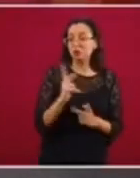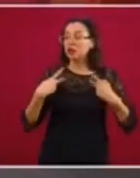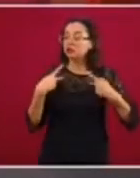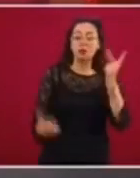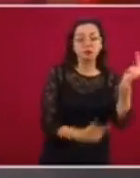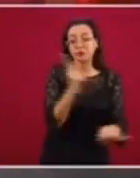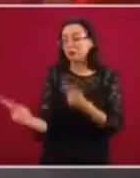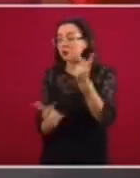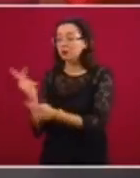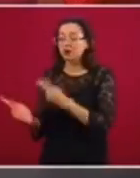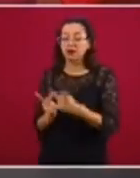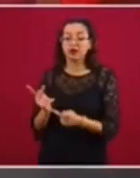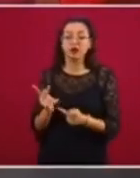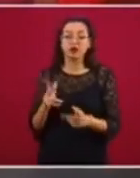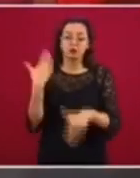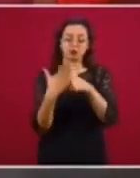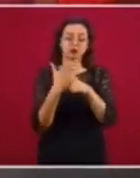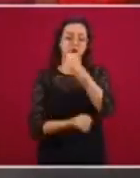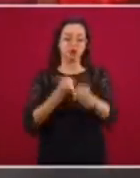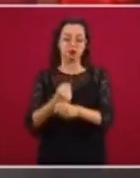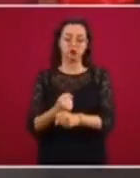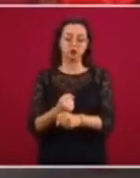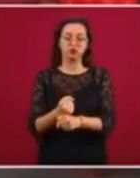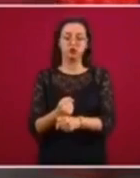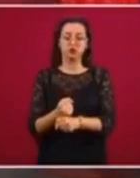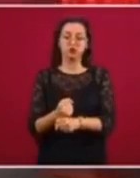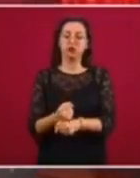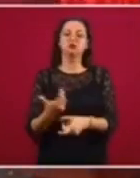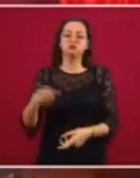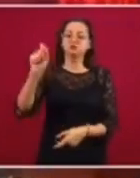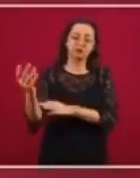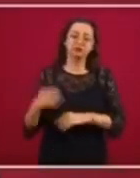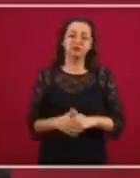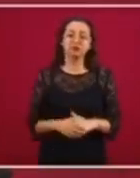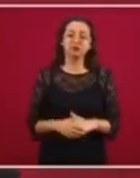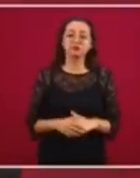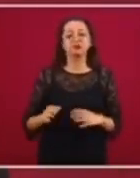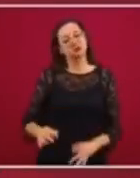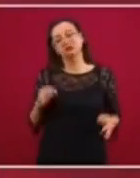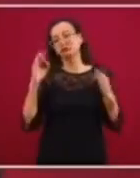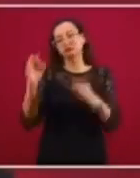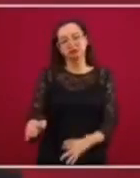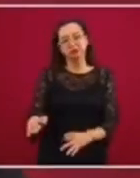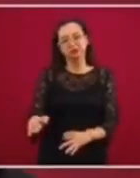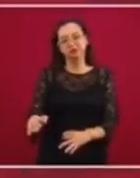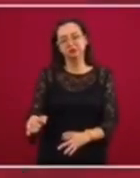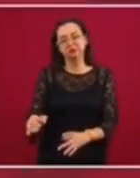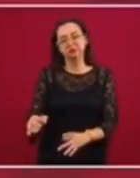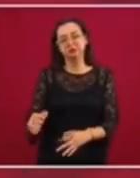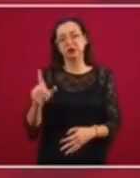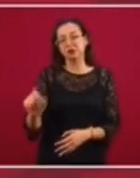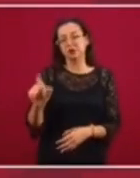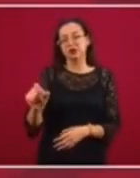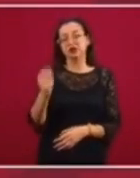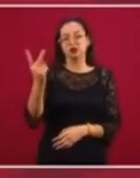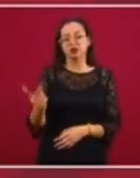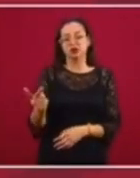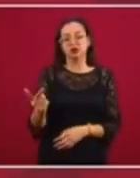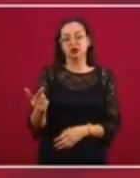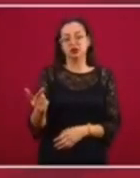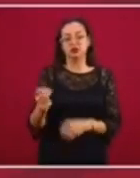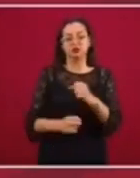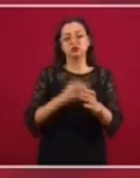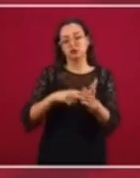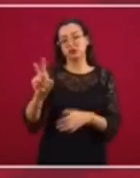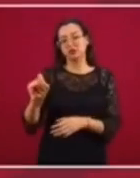consulta el año próximo, el mismo día de las elecciones, y la pospusieron hasta el 22.